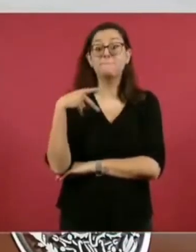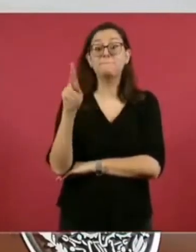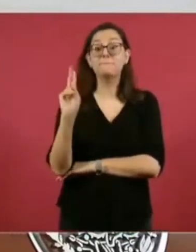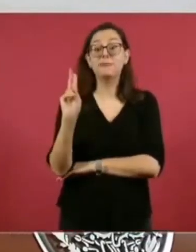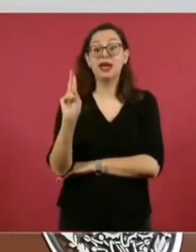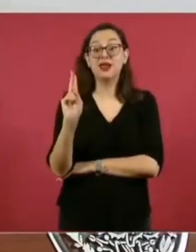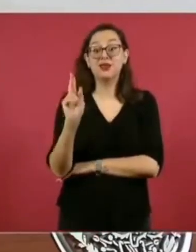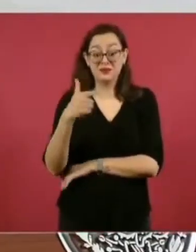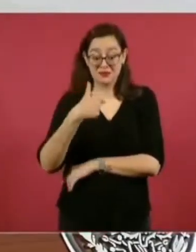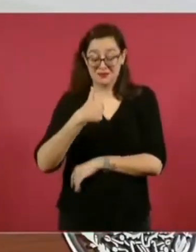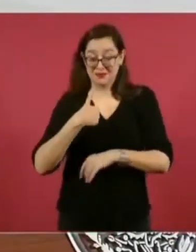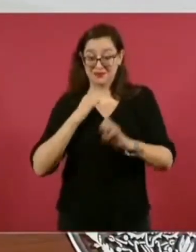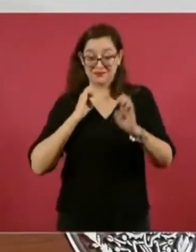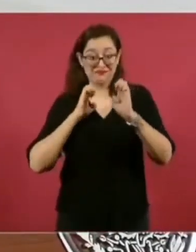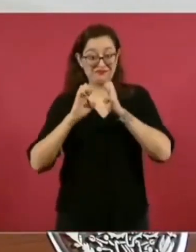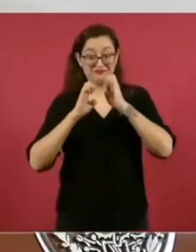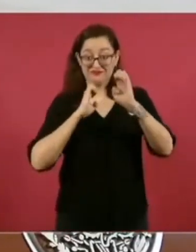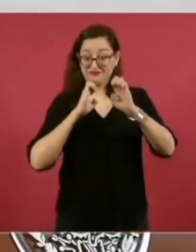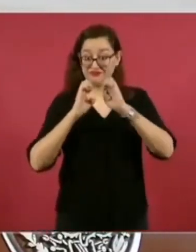ya había una relación